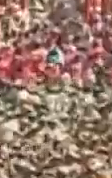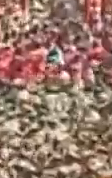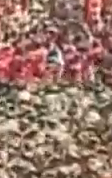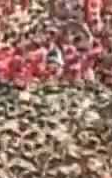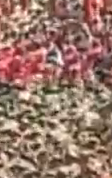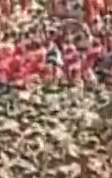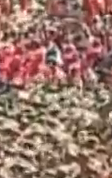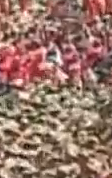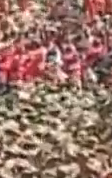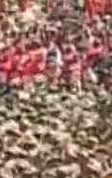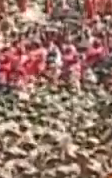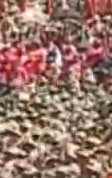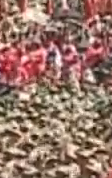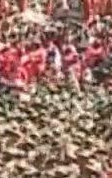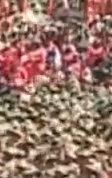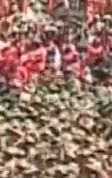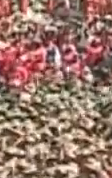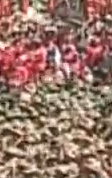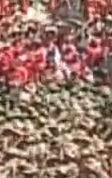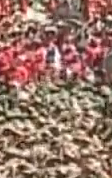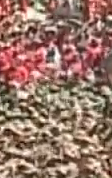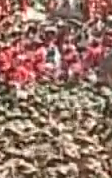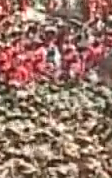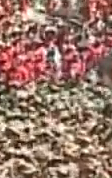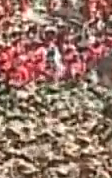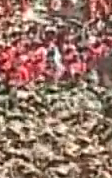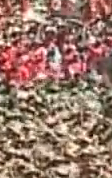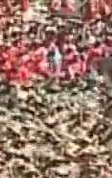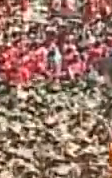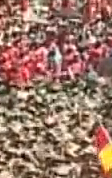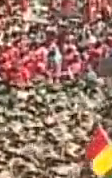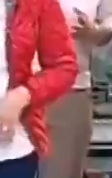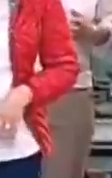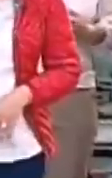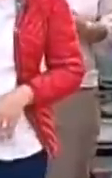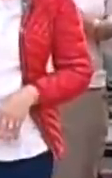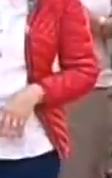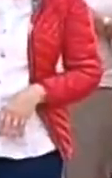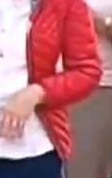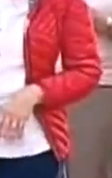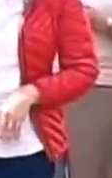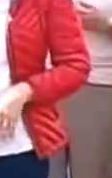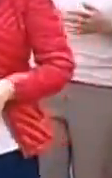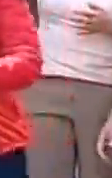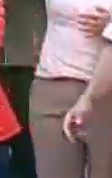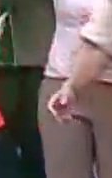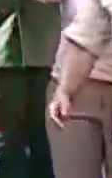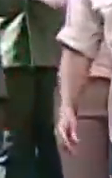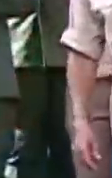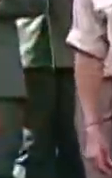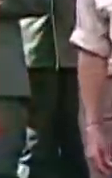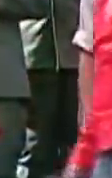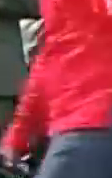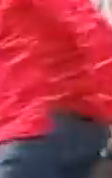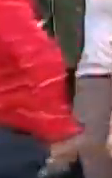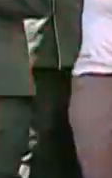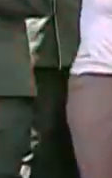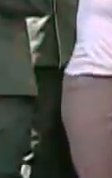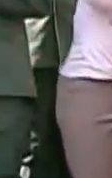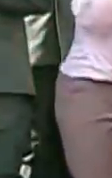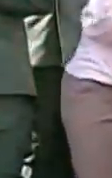los padres libertadores. Una marcha que además es acompañada por